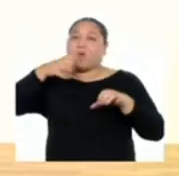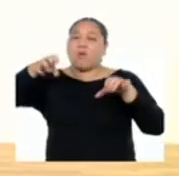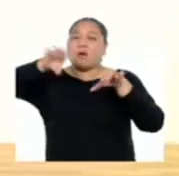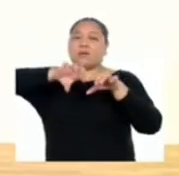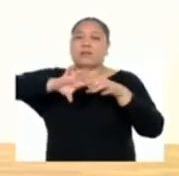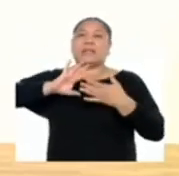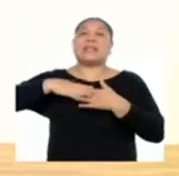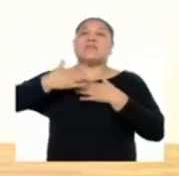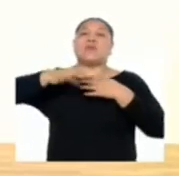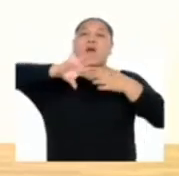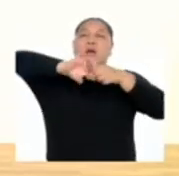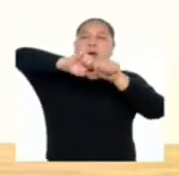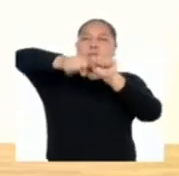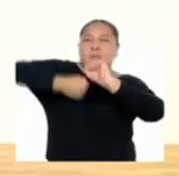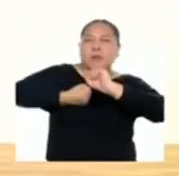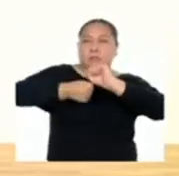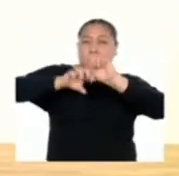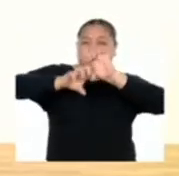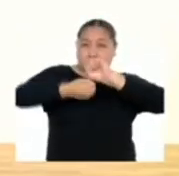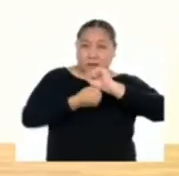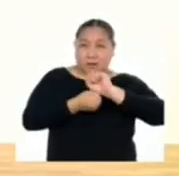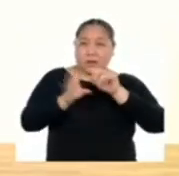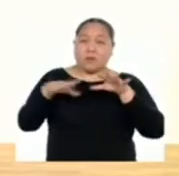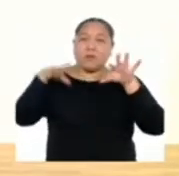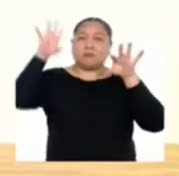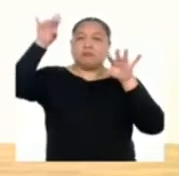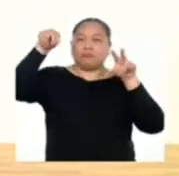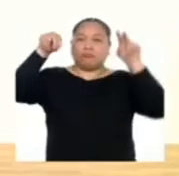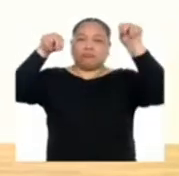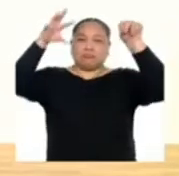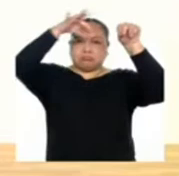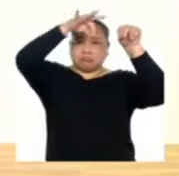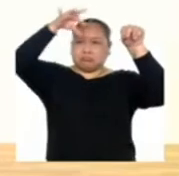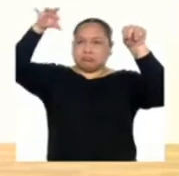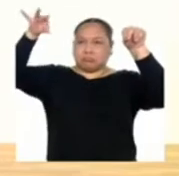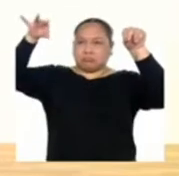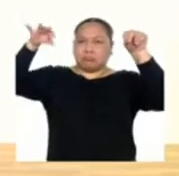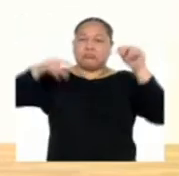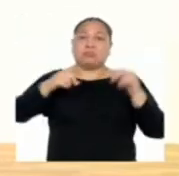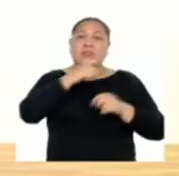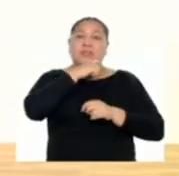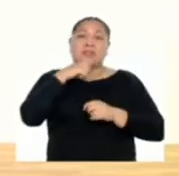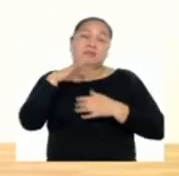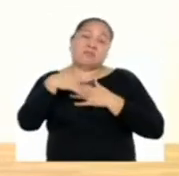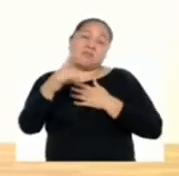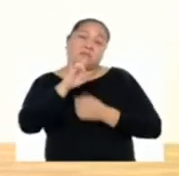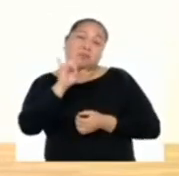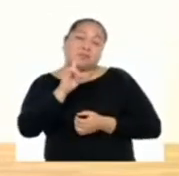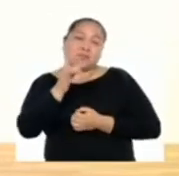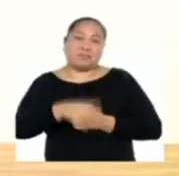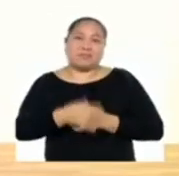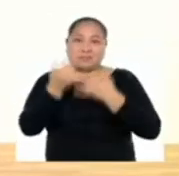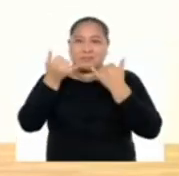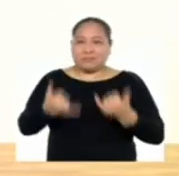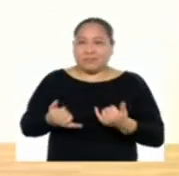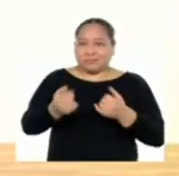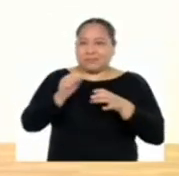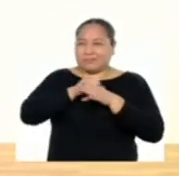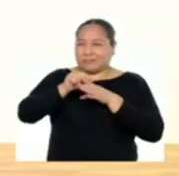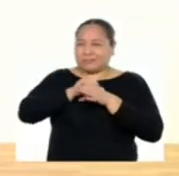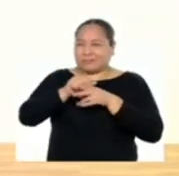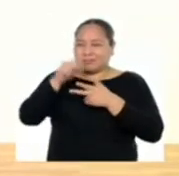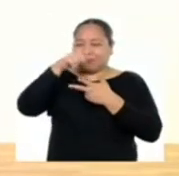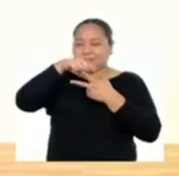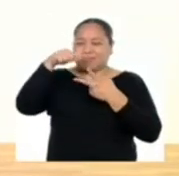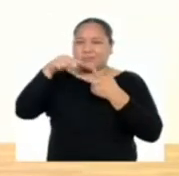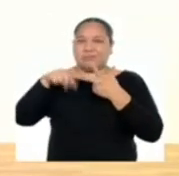y luego exprimirla hasta botar la última gota y luego la colgamos para que se seque y luego la podamos usar. Hoy día vamos a hacer una rutina usando